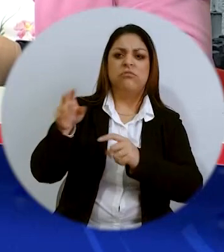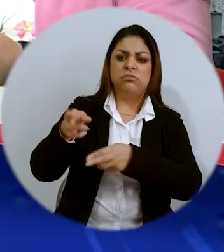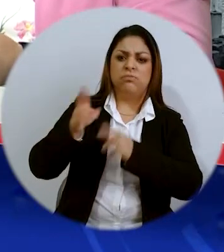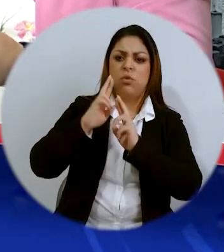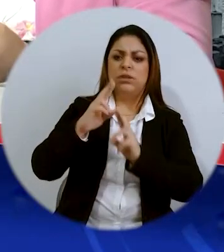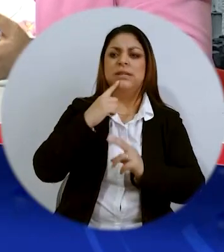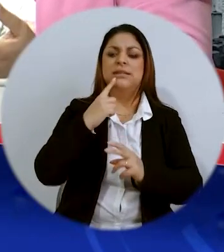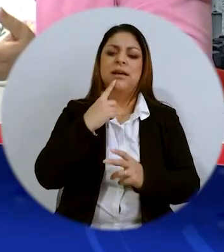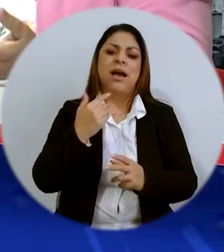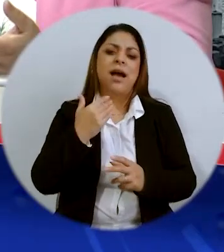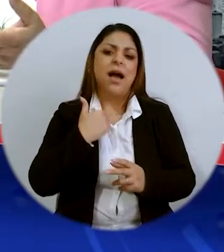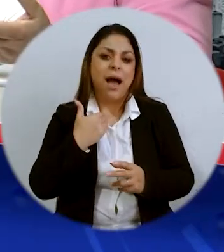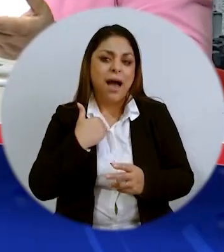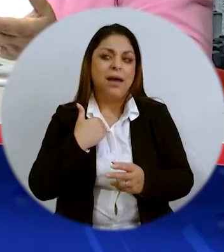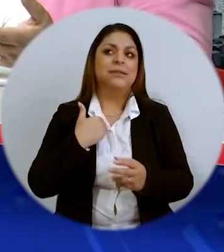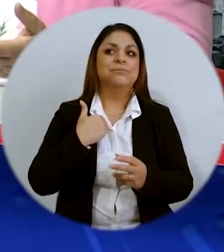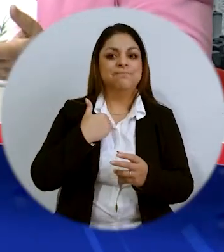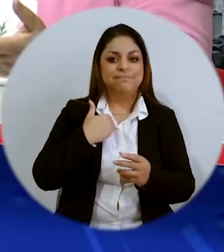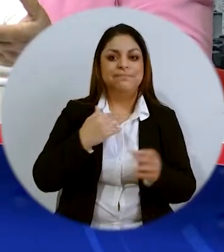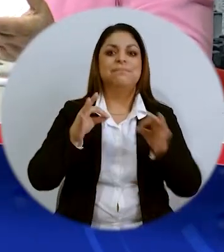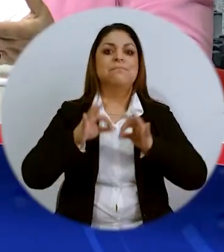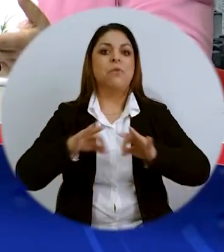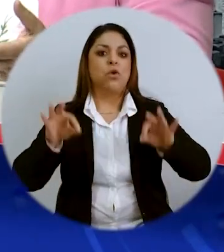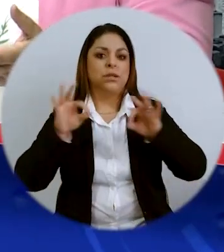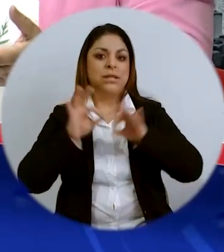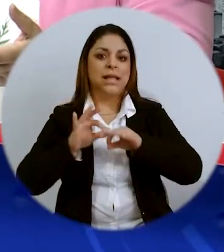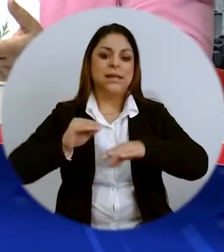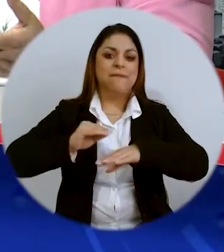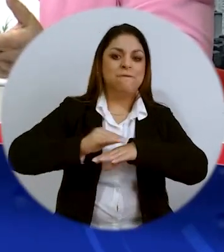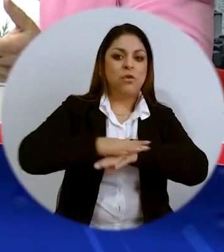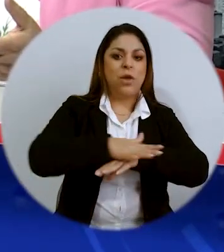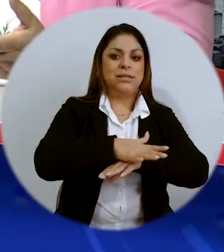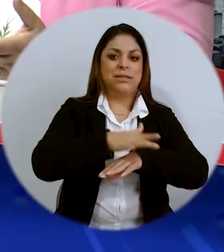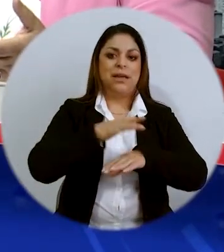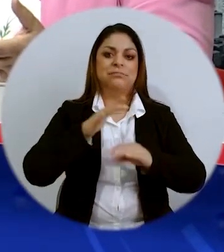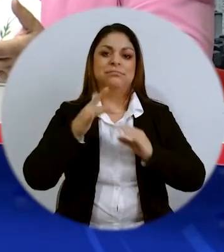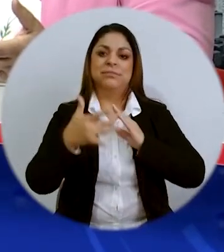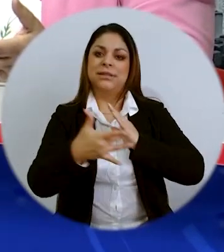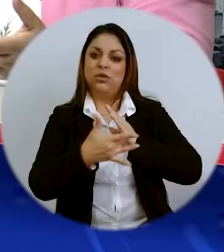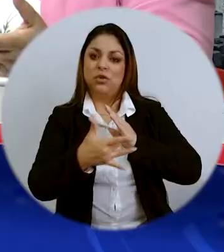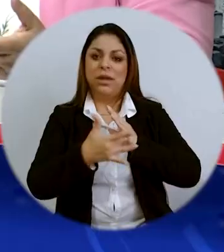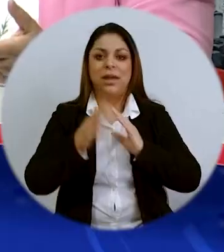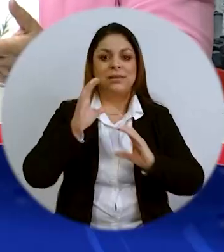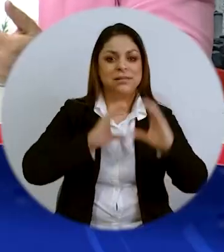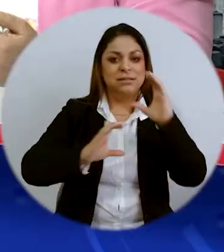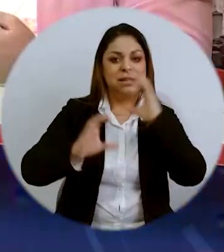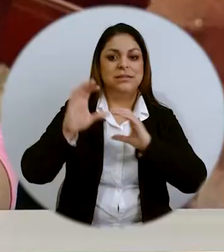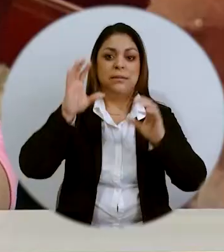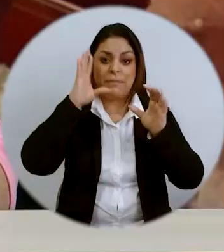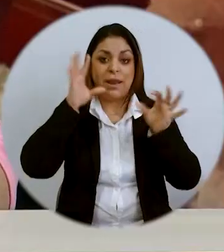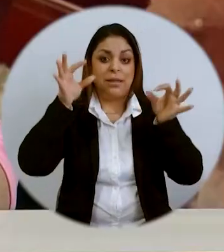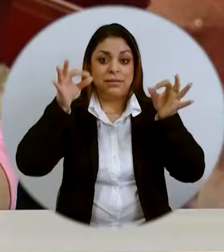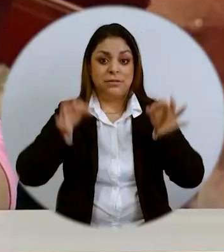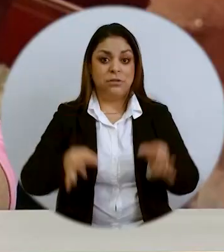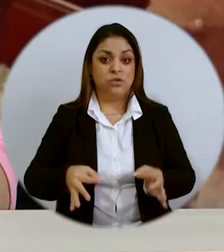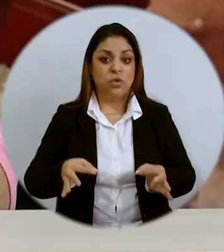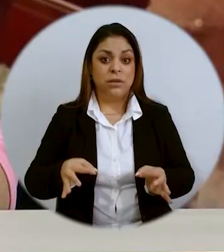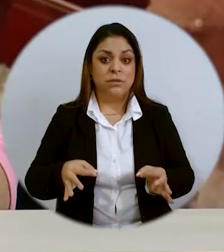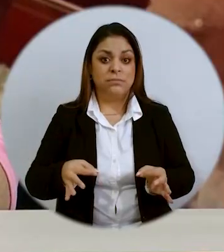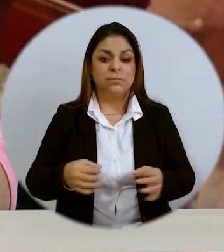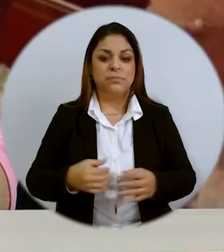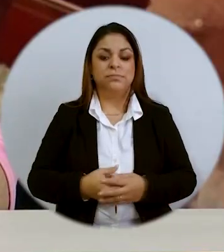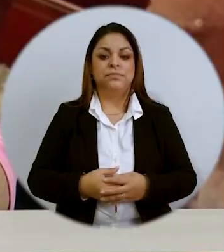se dice que hay una importante influencia de la ciencia y la tecnología para la toma de decisiones